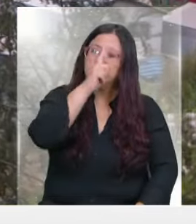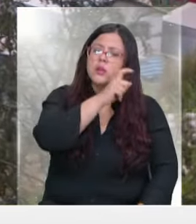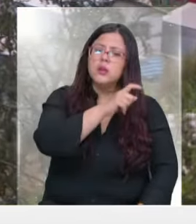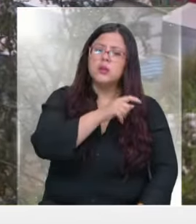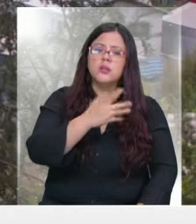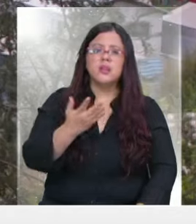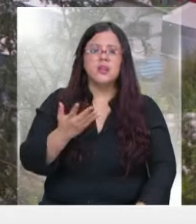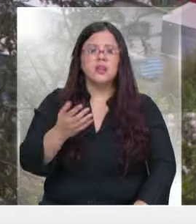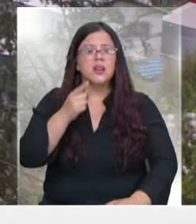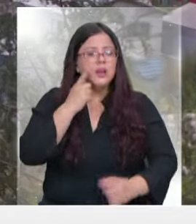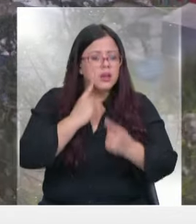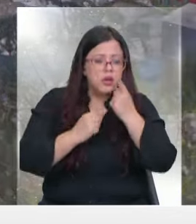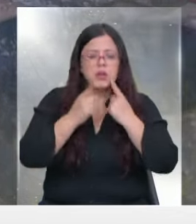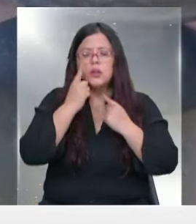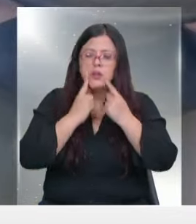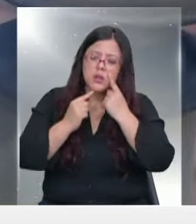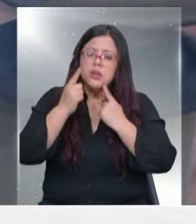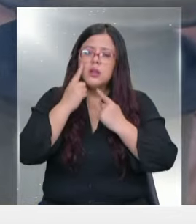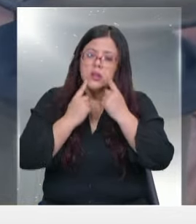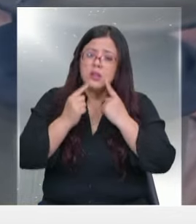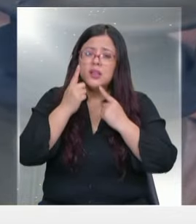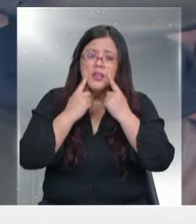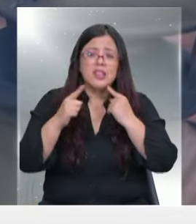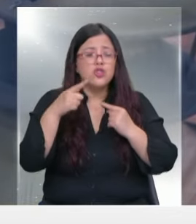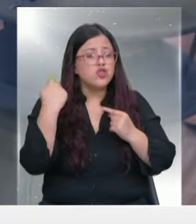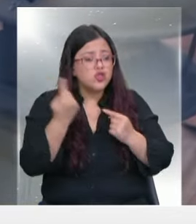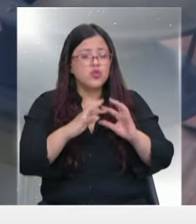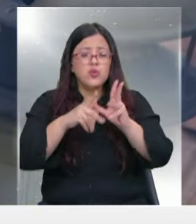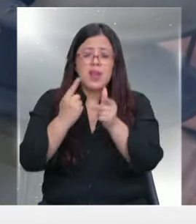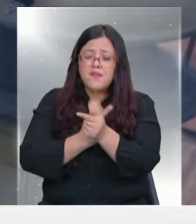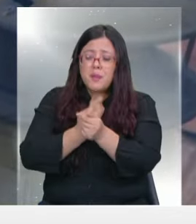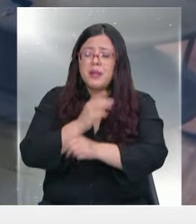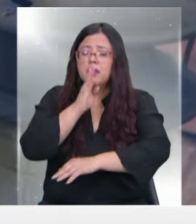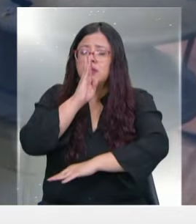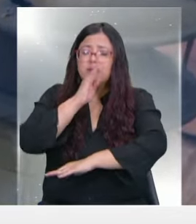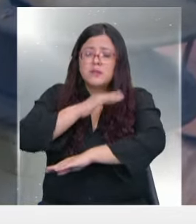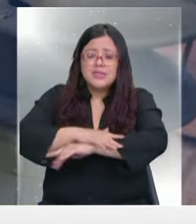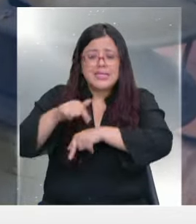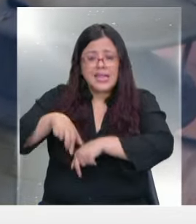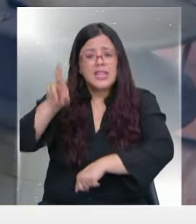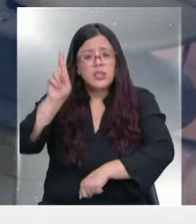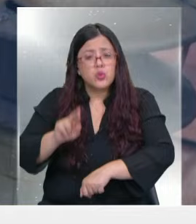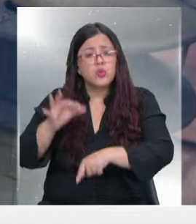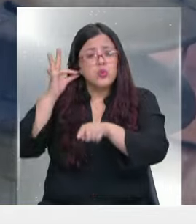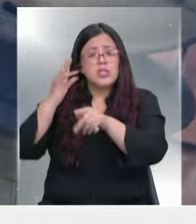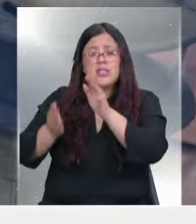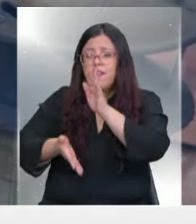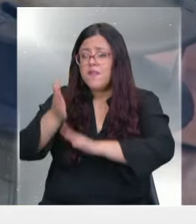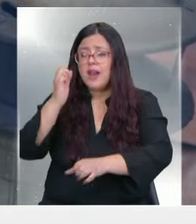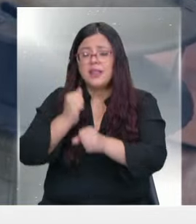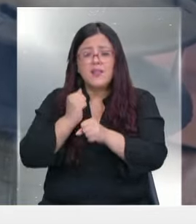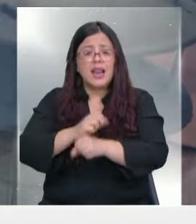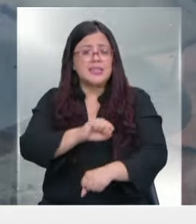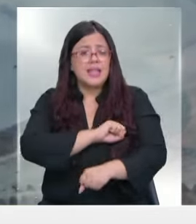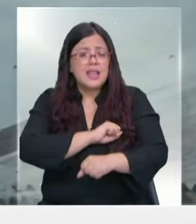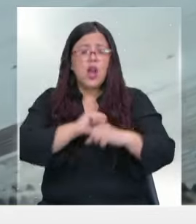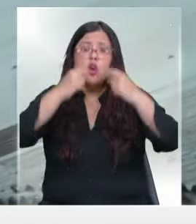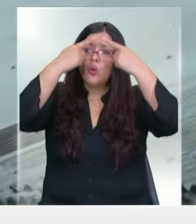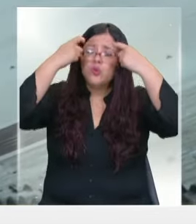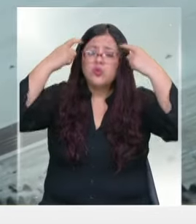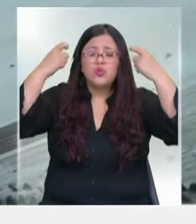no me quedan lágrimas. Nosotros somos una familia humilde de acá del sur y ella se fue a trabajar a Santiago con